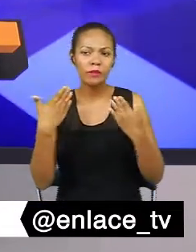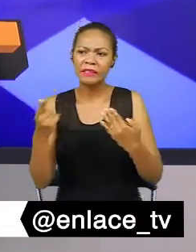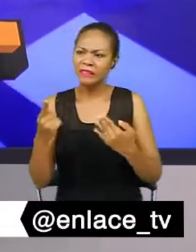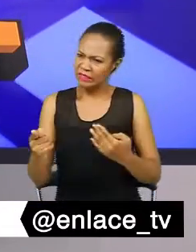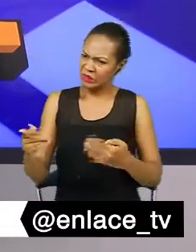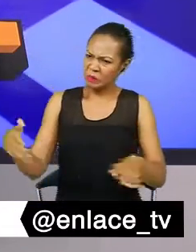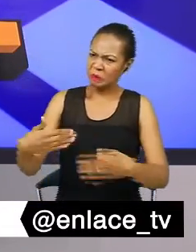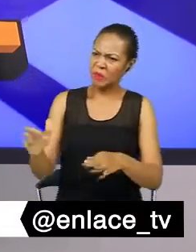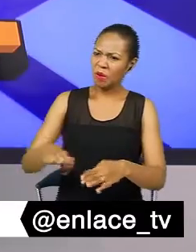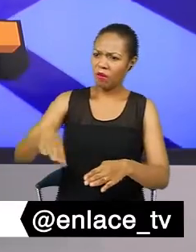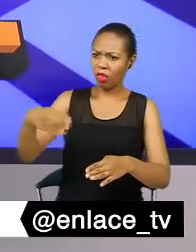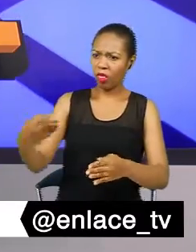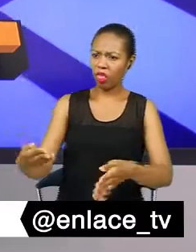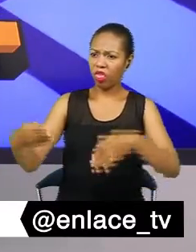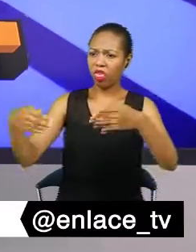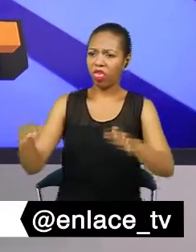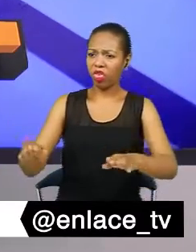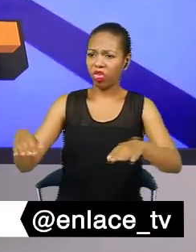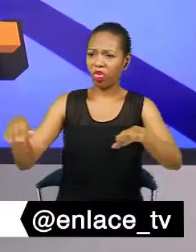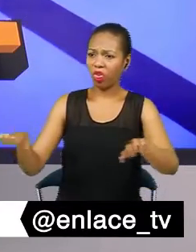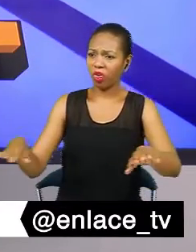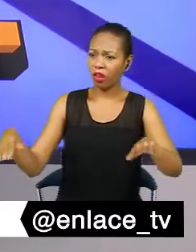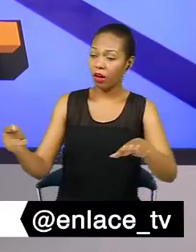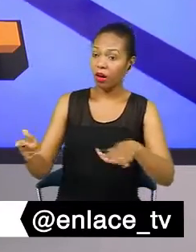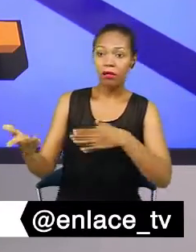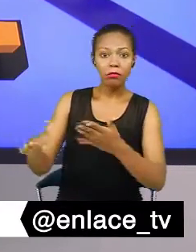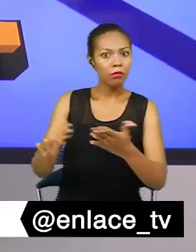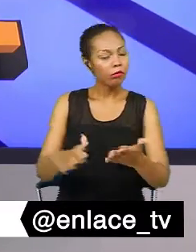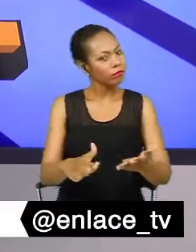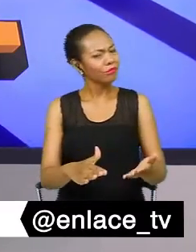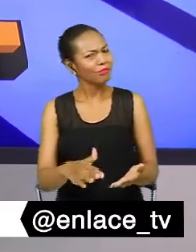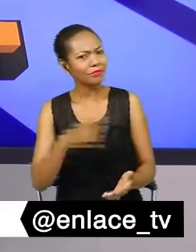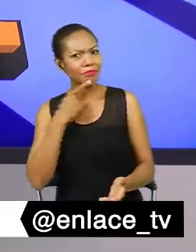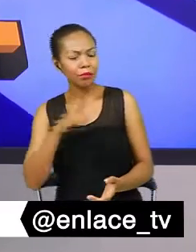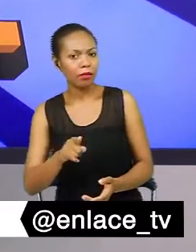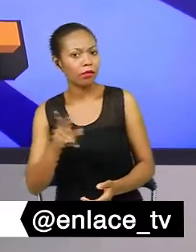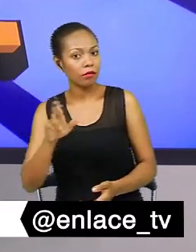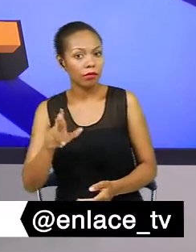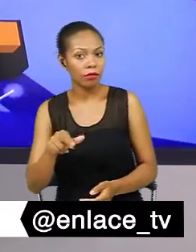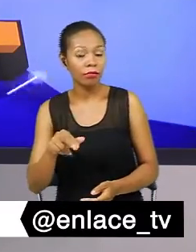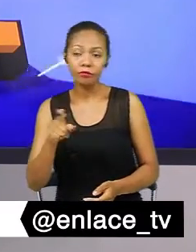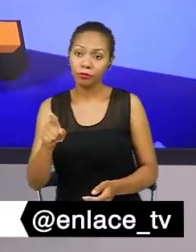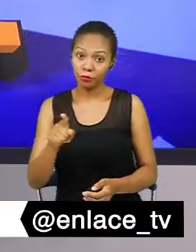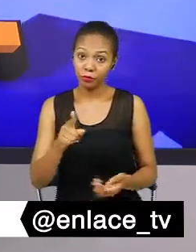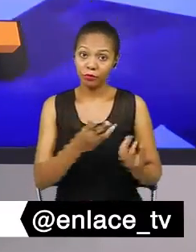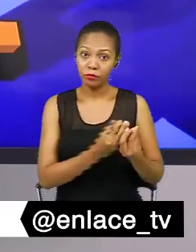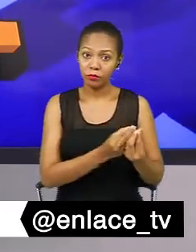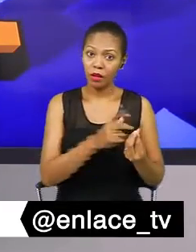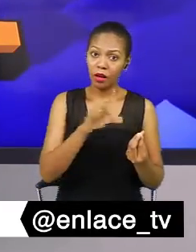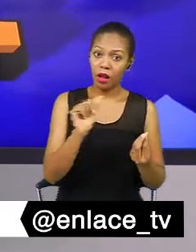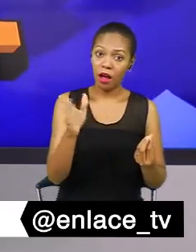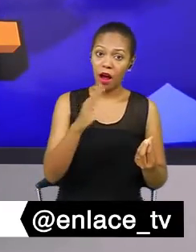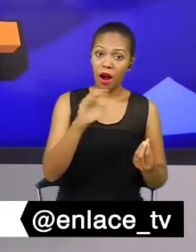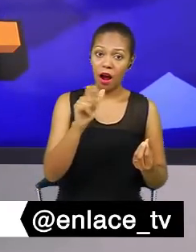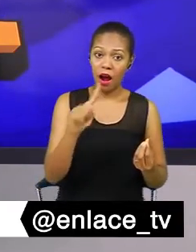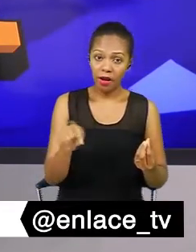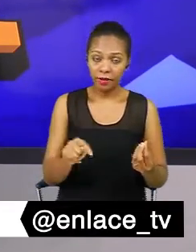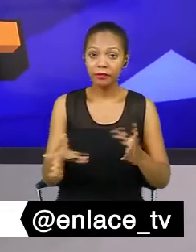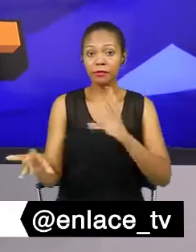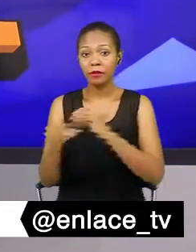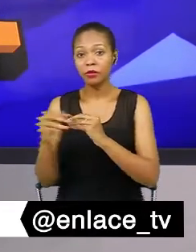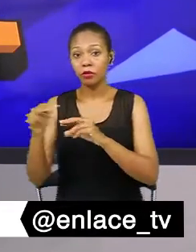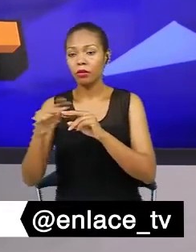peces en la quebrada La Cascajera que desemboca en el río Sogamoso. Por su parte, la CAS y la Secretaría de Medio Ambiente del municipio de Puerto Wilches